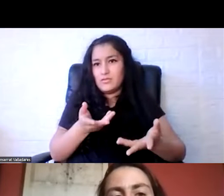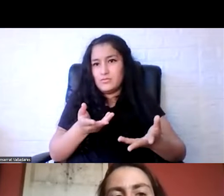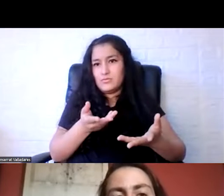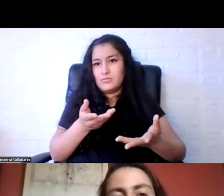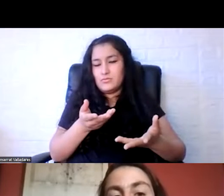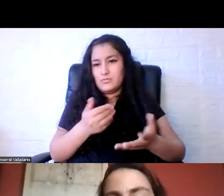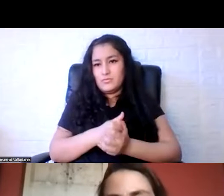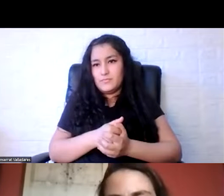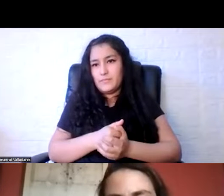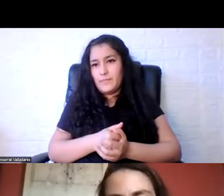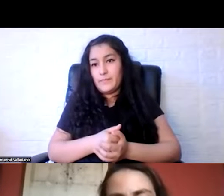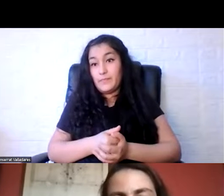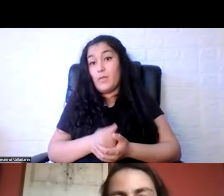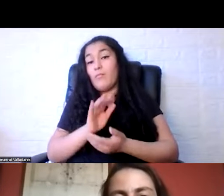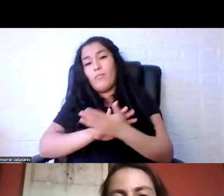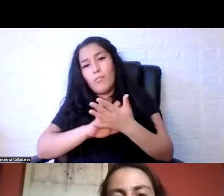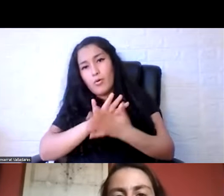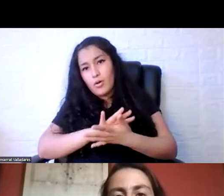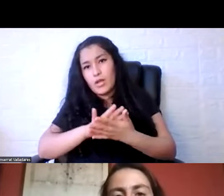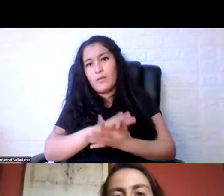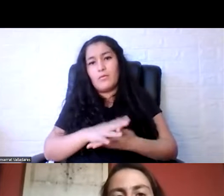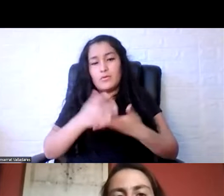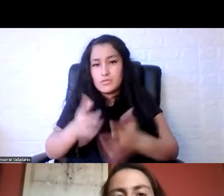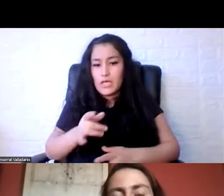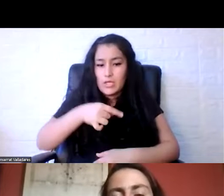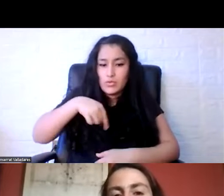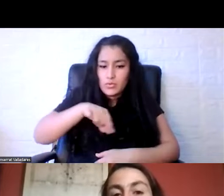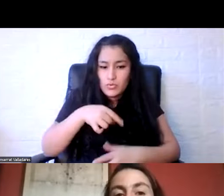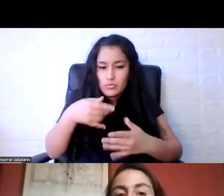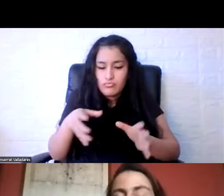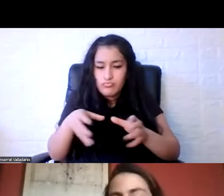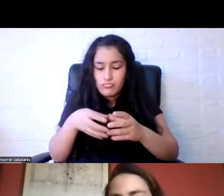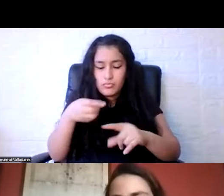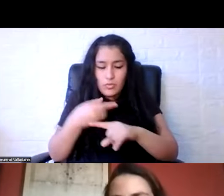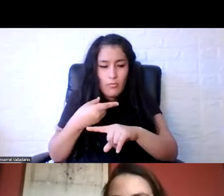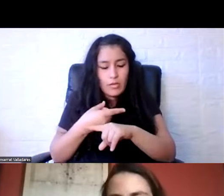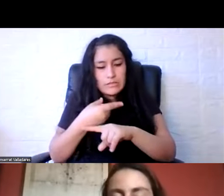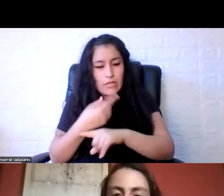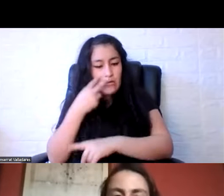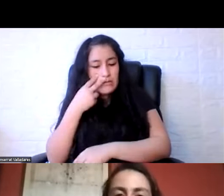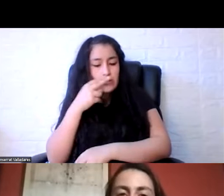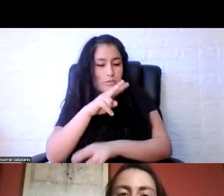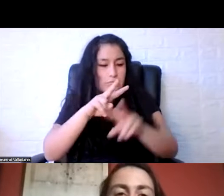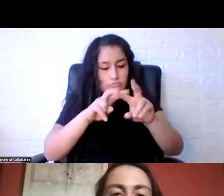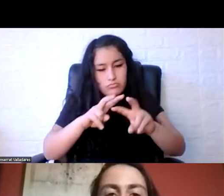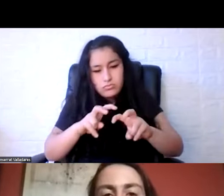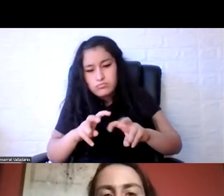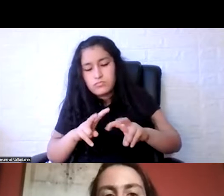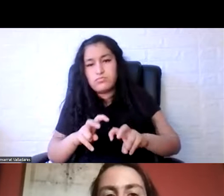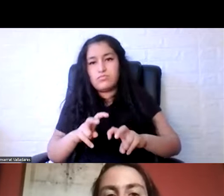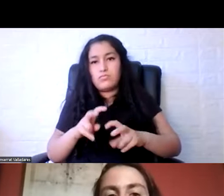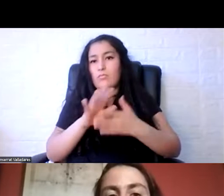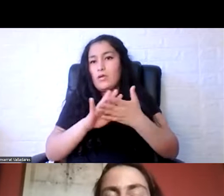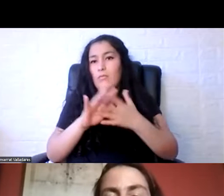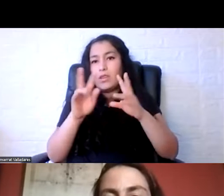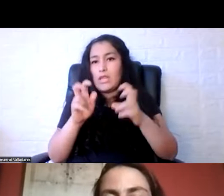bien en algunos casos que hemos ido viendo, la perspectiva los trabajos, ¿no es cierto? Como les decía, en la minería,